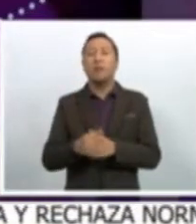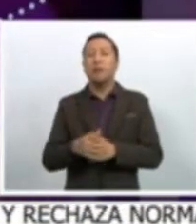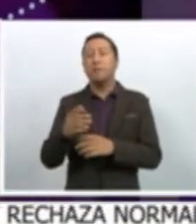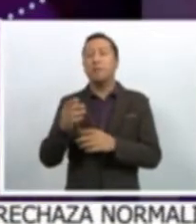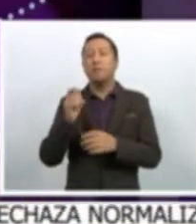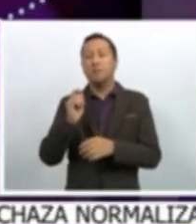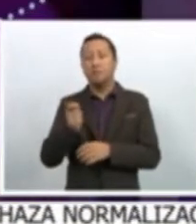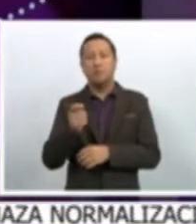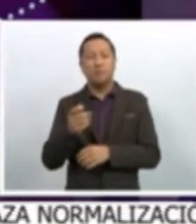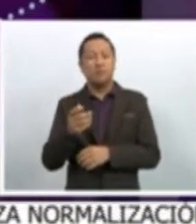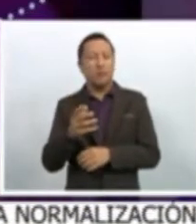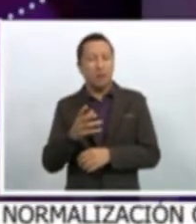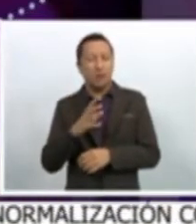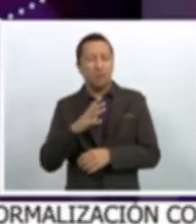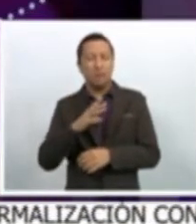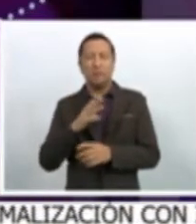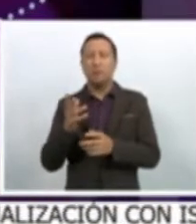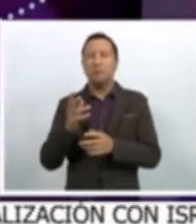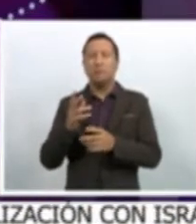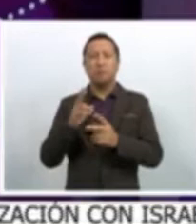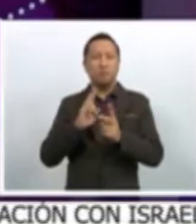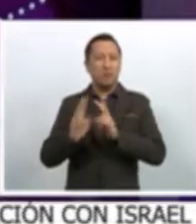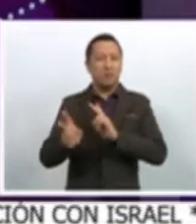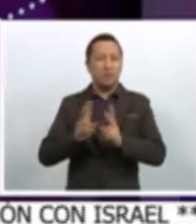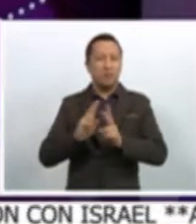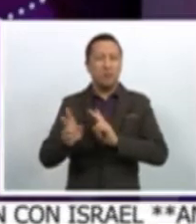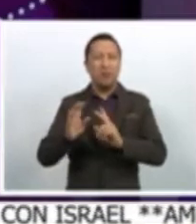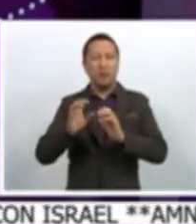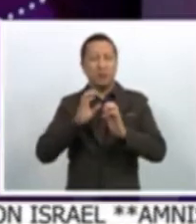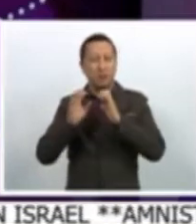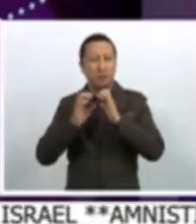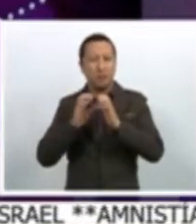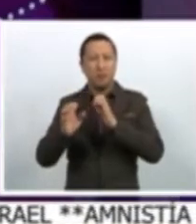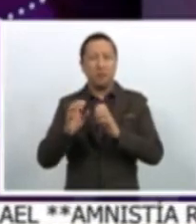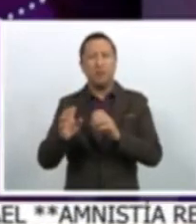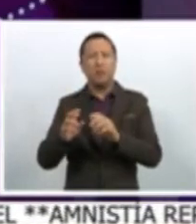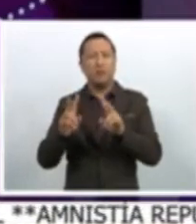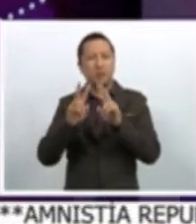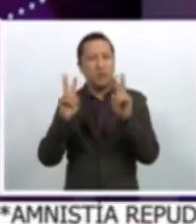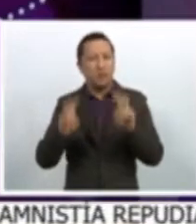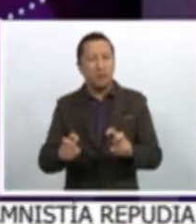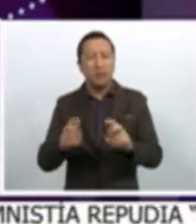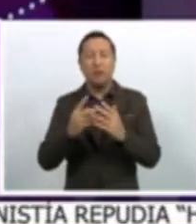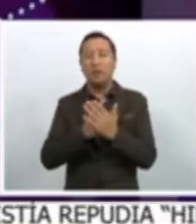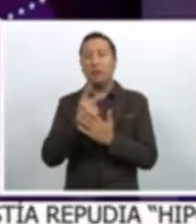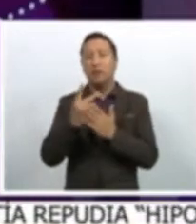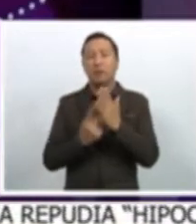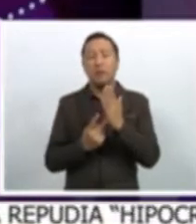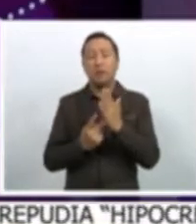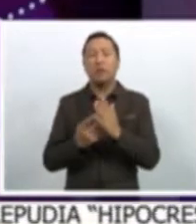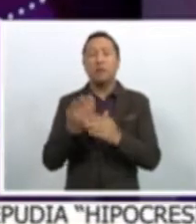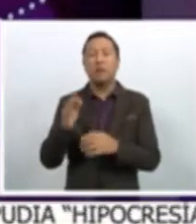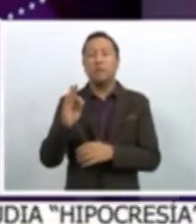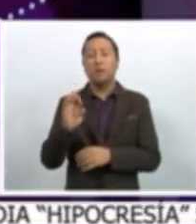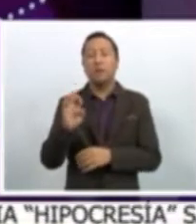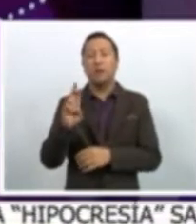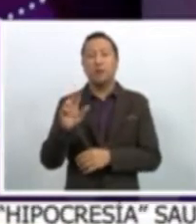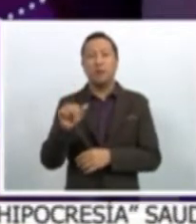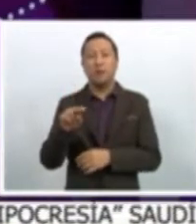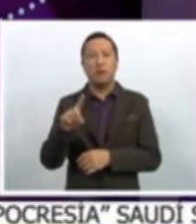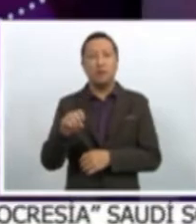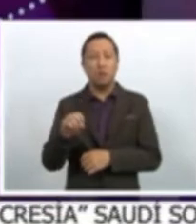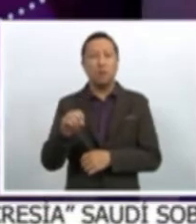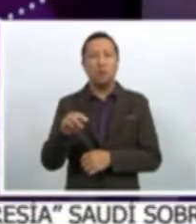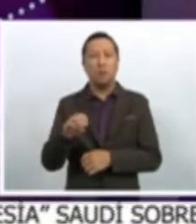le platicaremos, le vamos a dar información en torno a un interesante programa que viene a compartirnos Fernando Méndez, él es director del